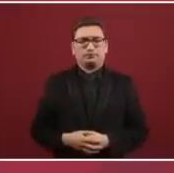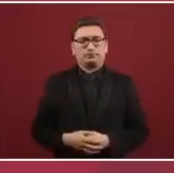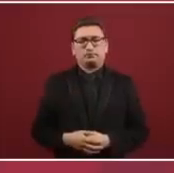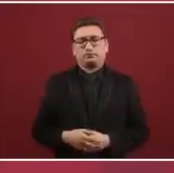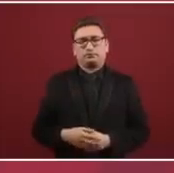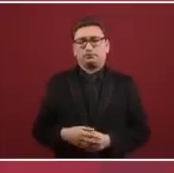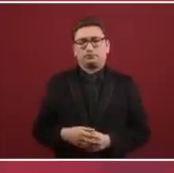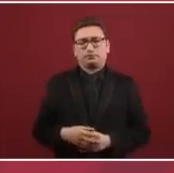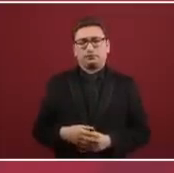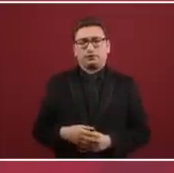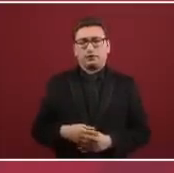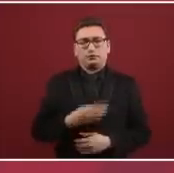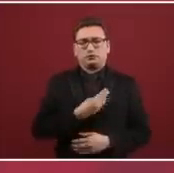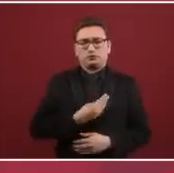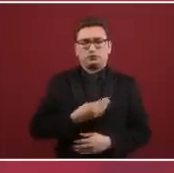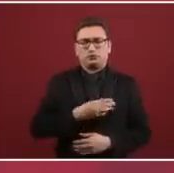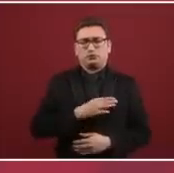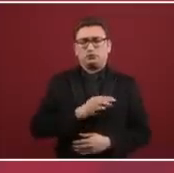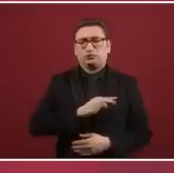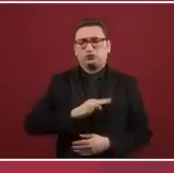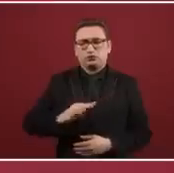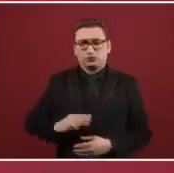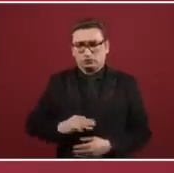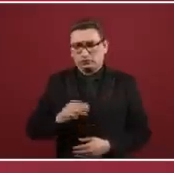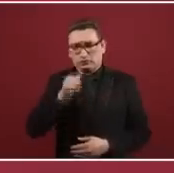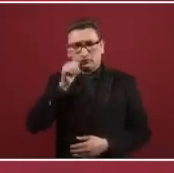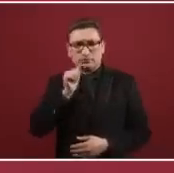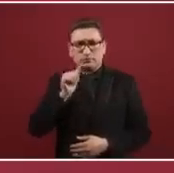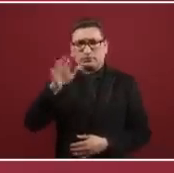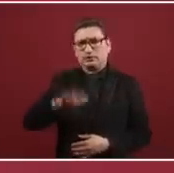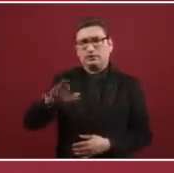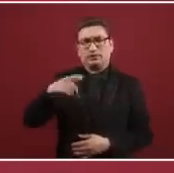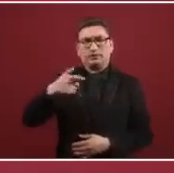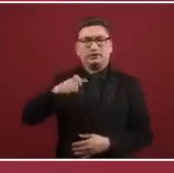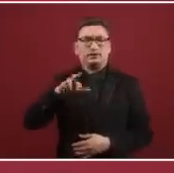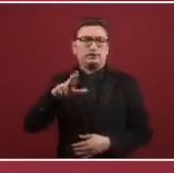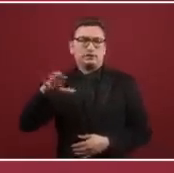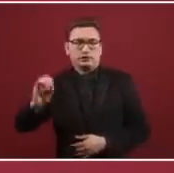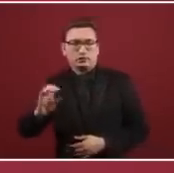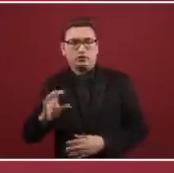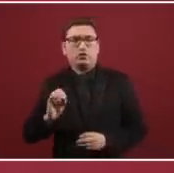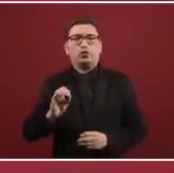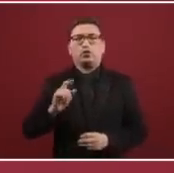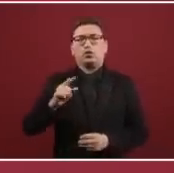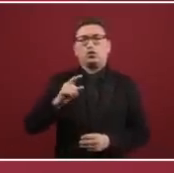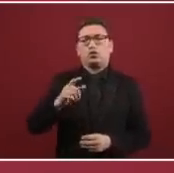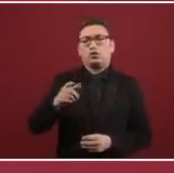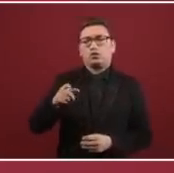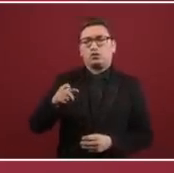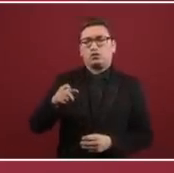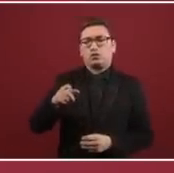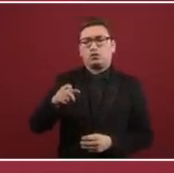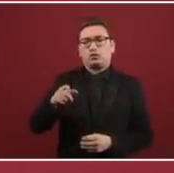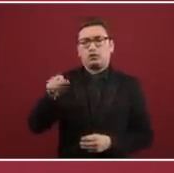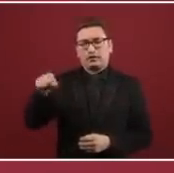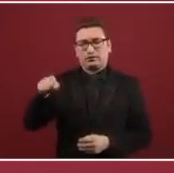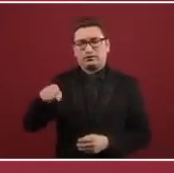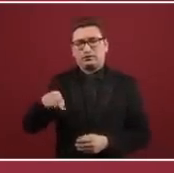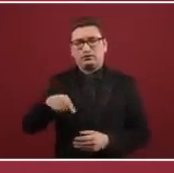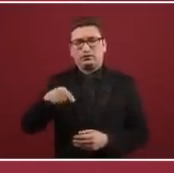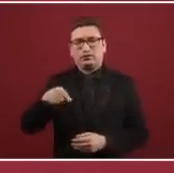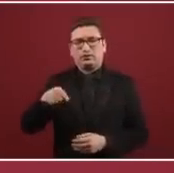Benito Juárez, en Quintana Roo, o a Morelos, a Quintana Roo,